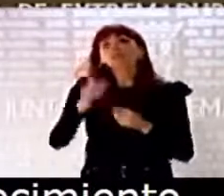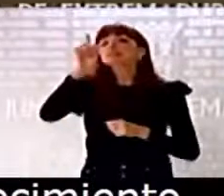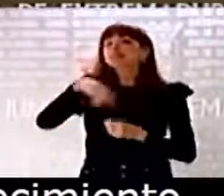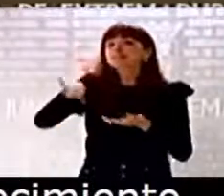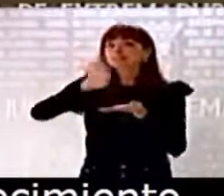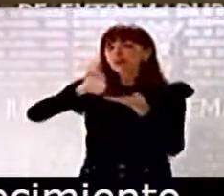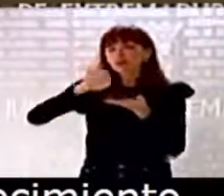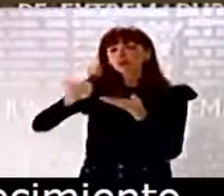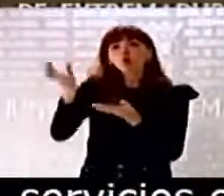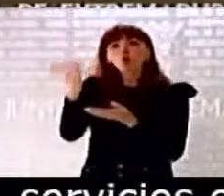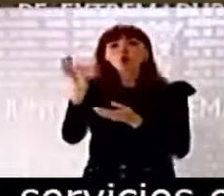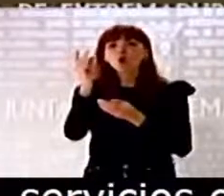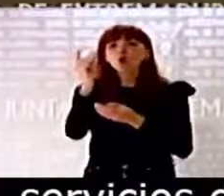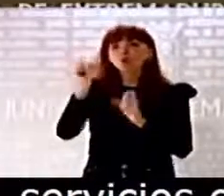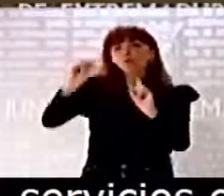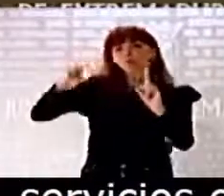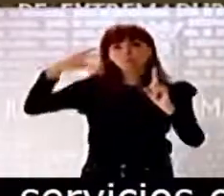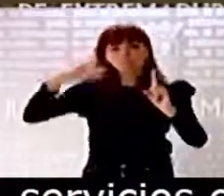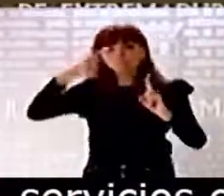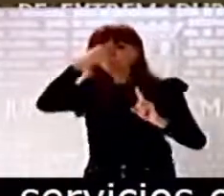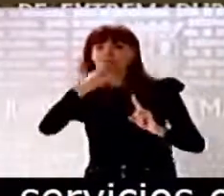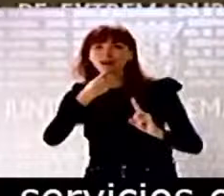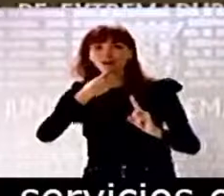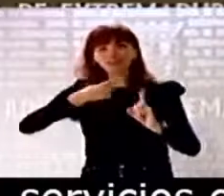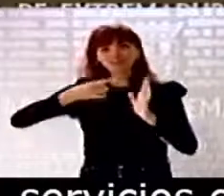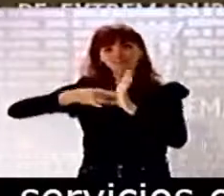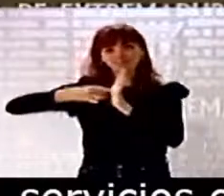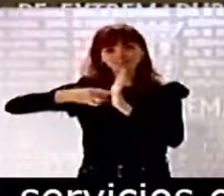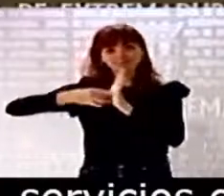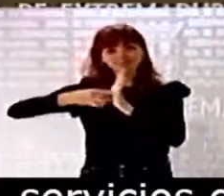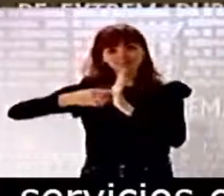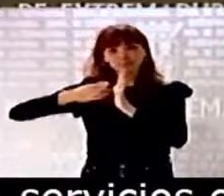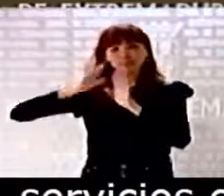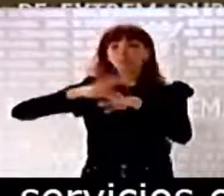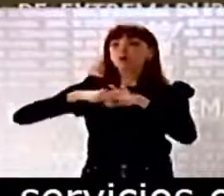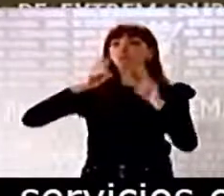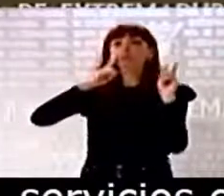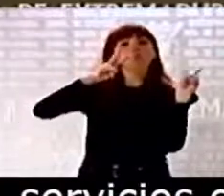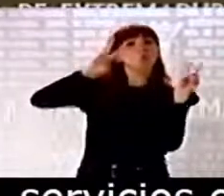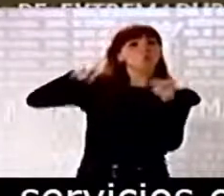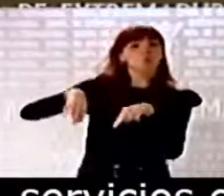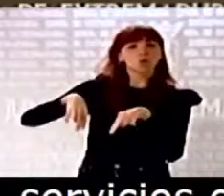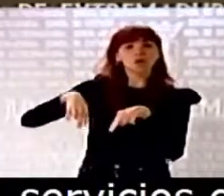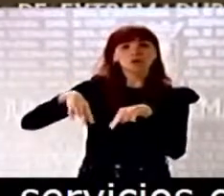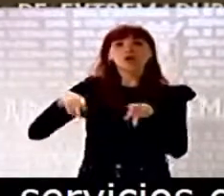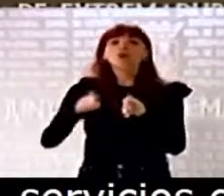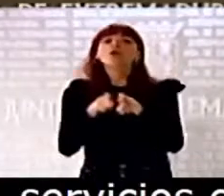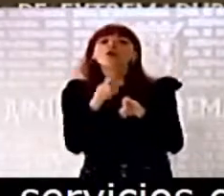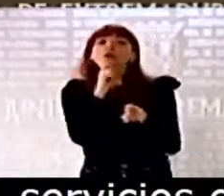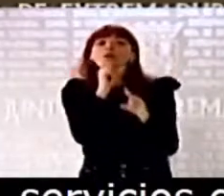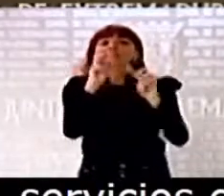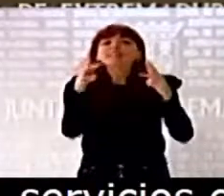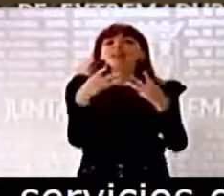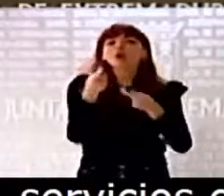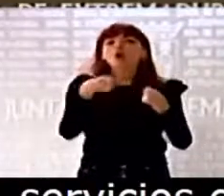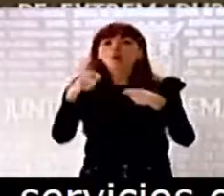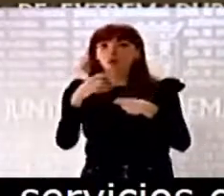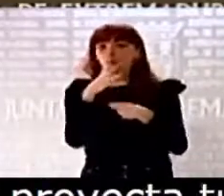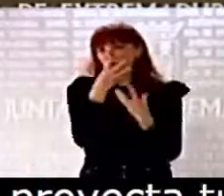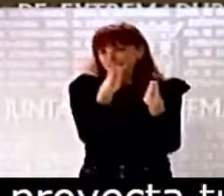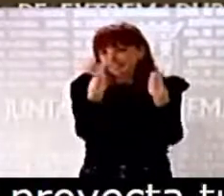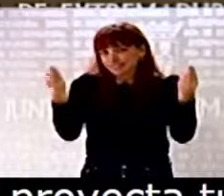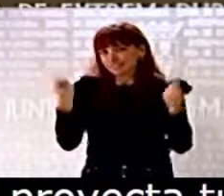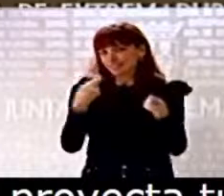de la imagen digital que te proyecta y proyecta tu venta online en un mercado muy